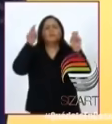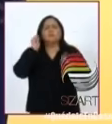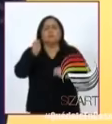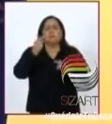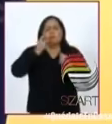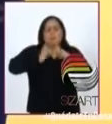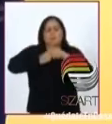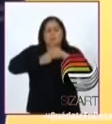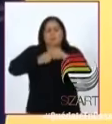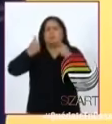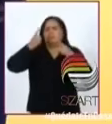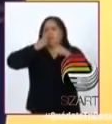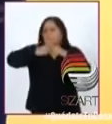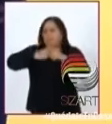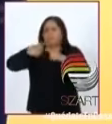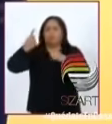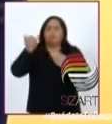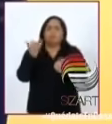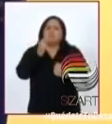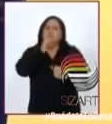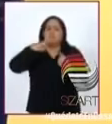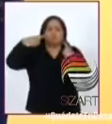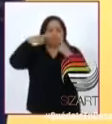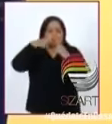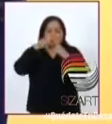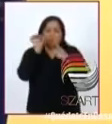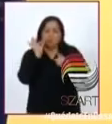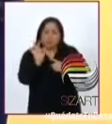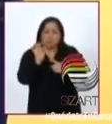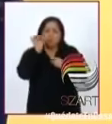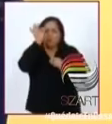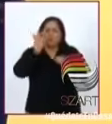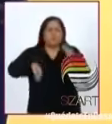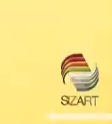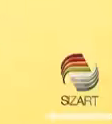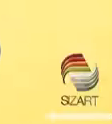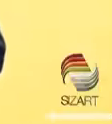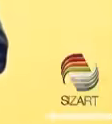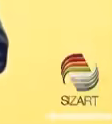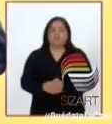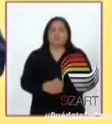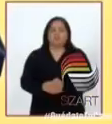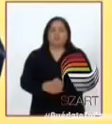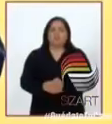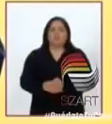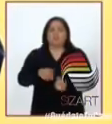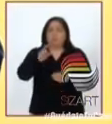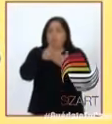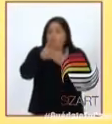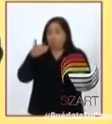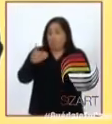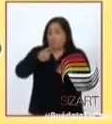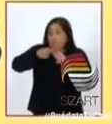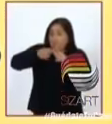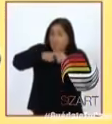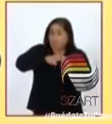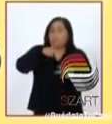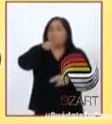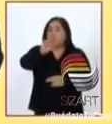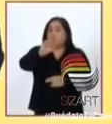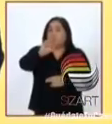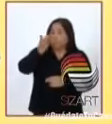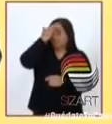algoritmos de multiplicación y la división con fracciones y decimales positivos. Antes de comenzar la sesión, queremos